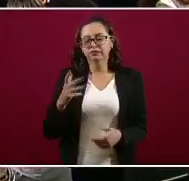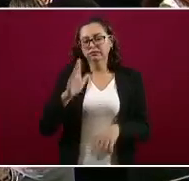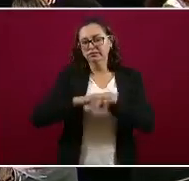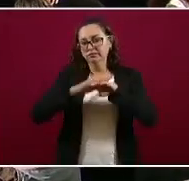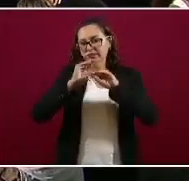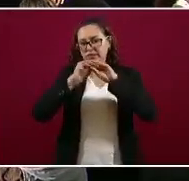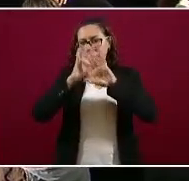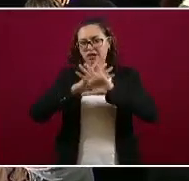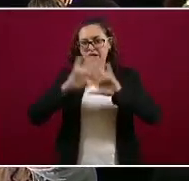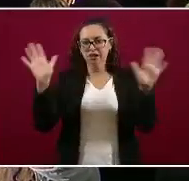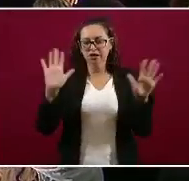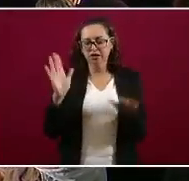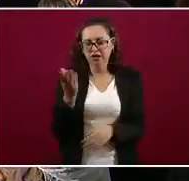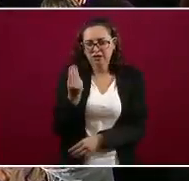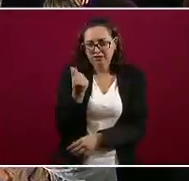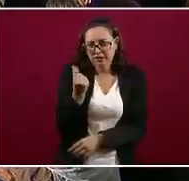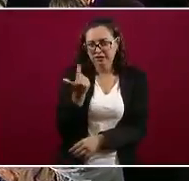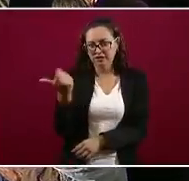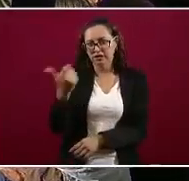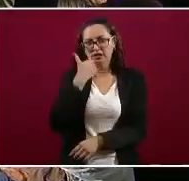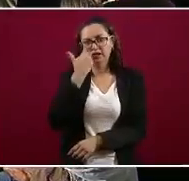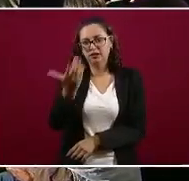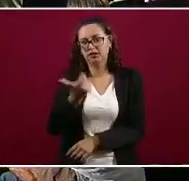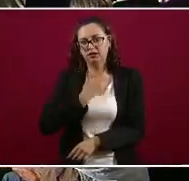quiere sacar dinero